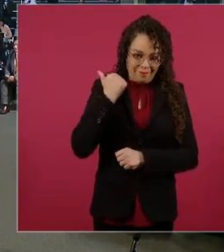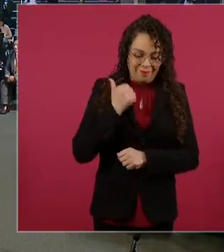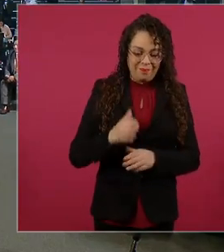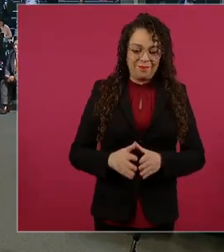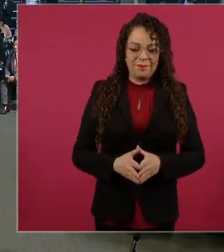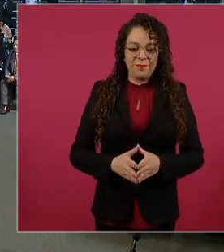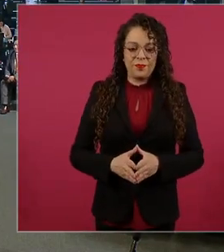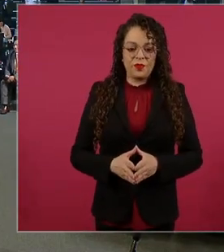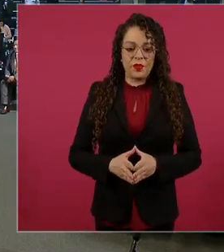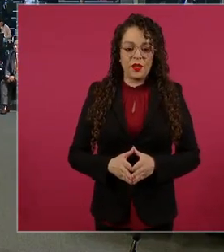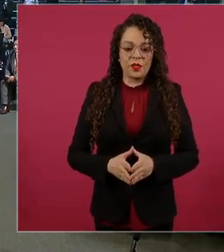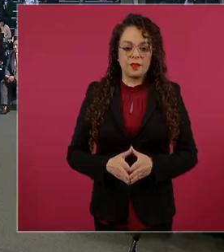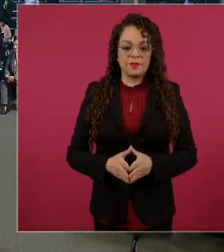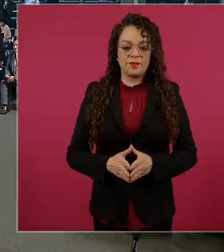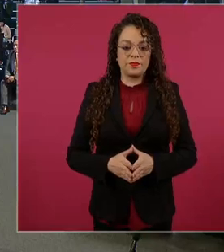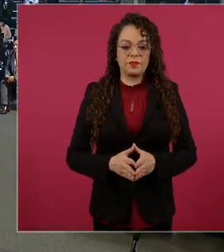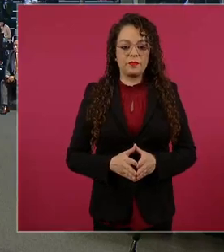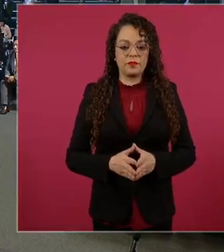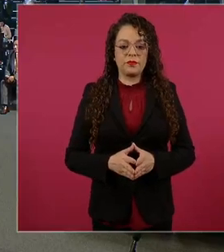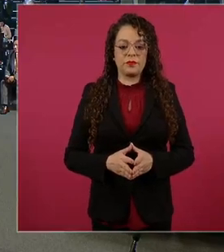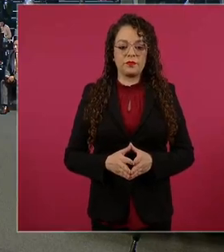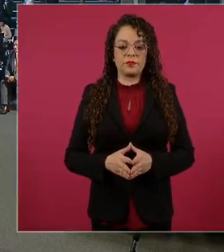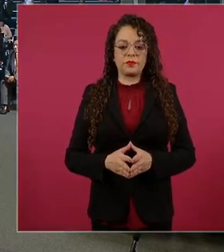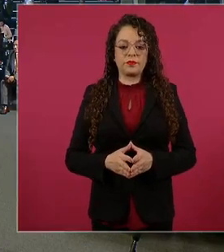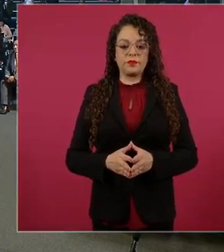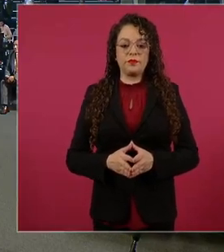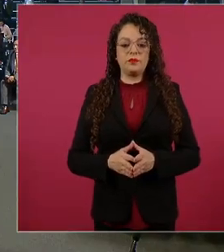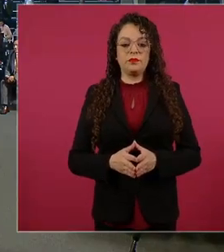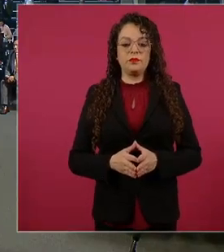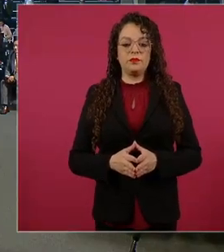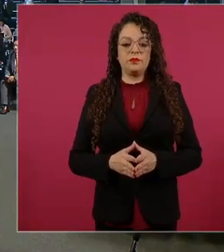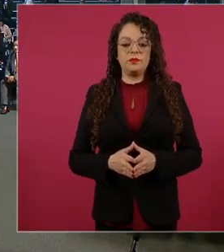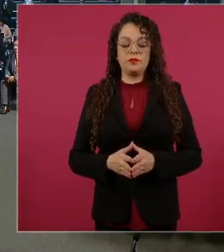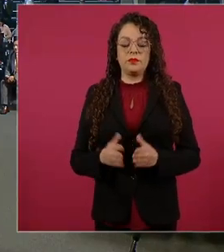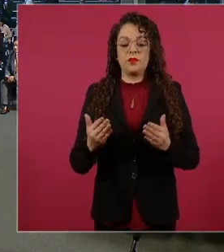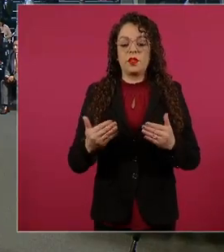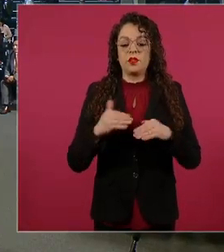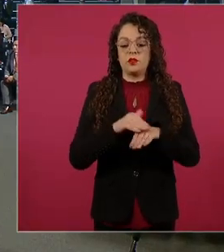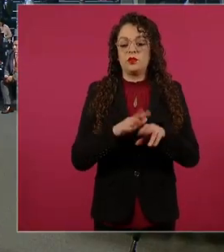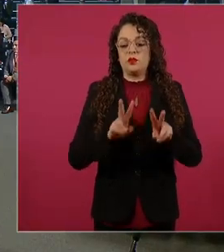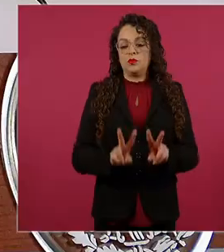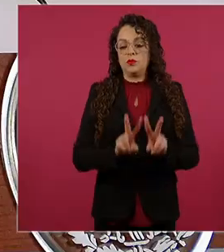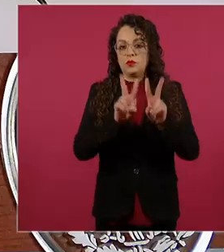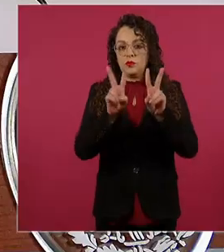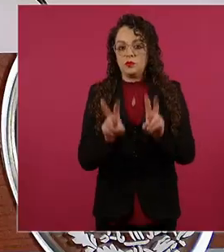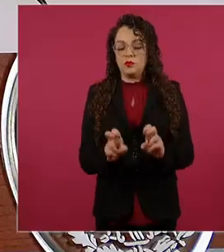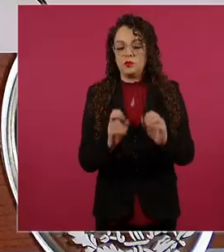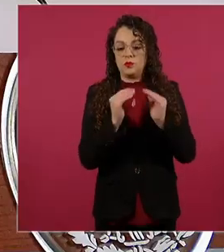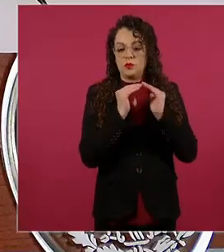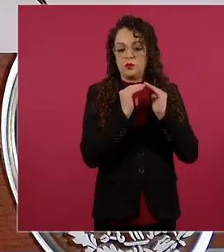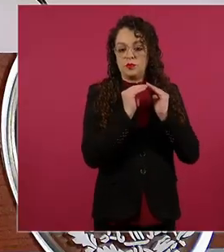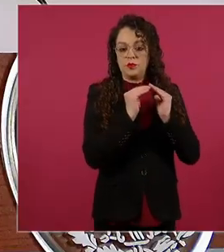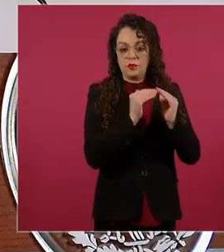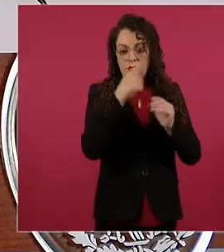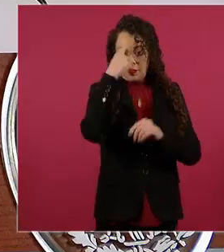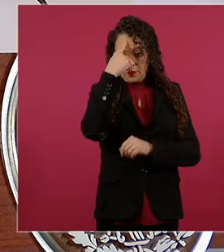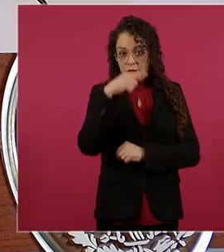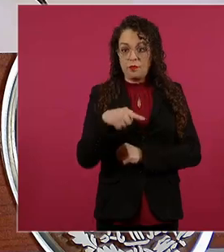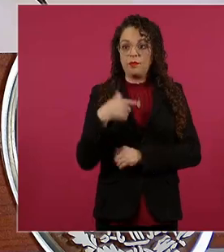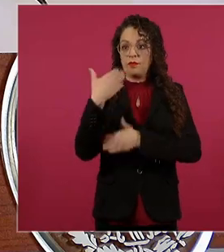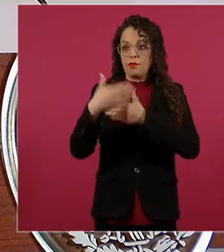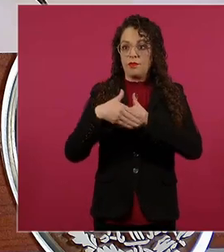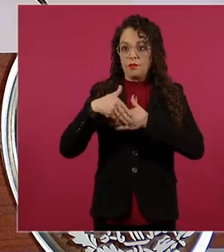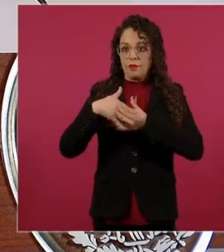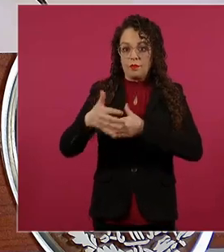El diseño de la política habitacional para el próximo sexenio, la verdad es